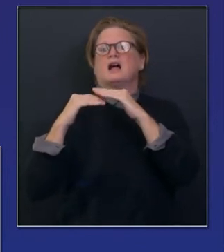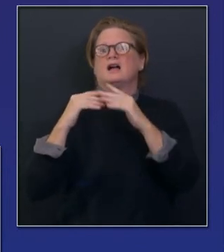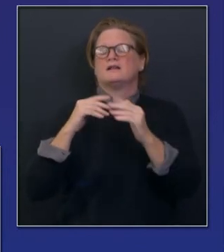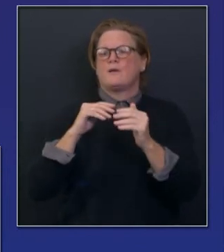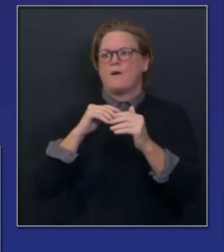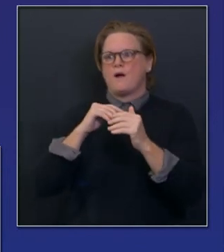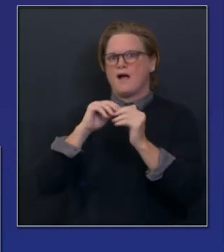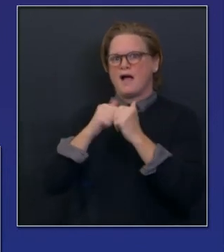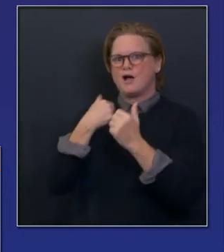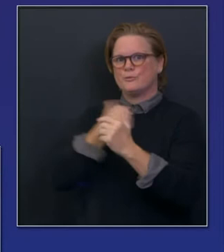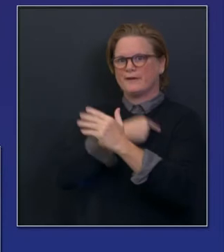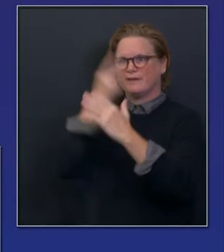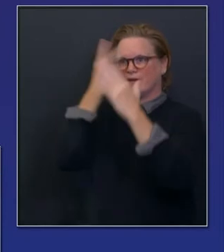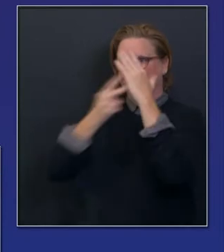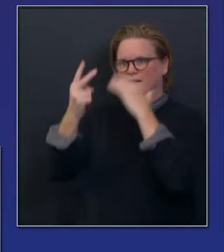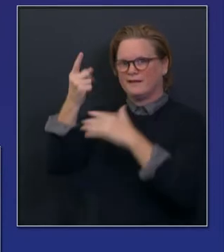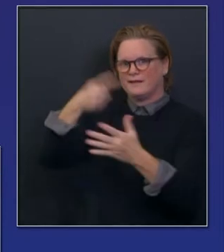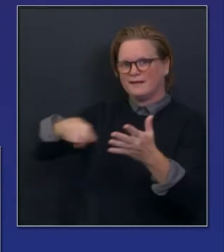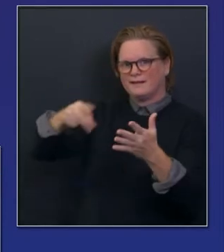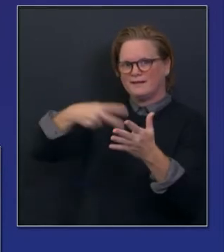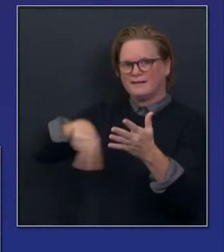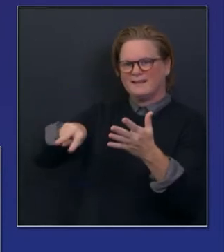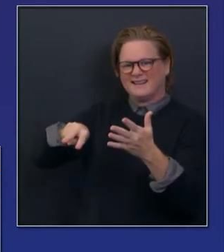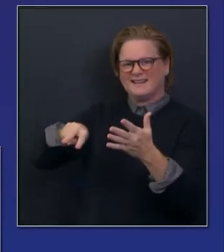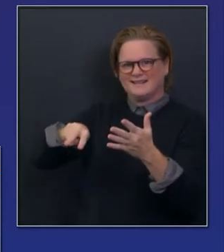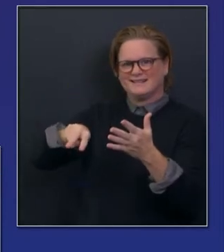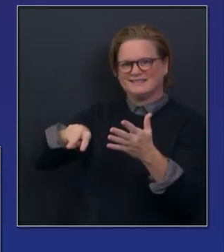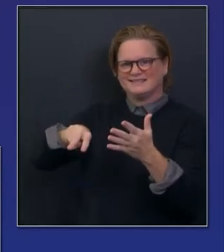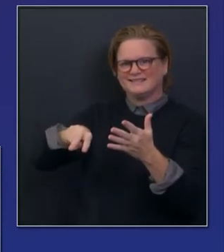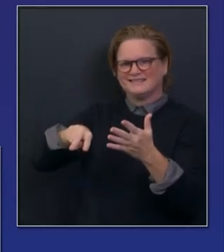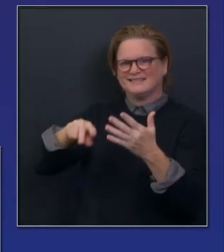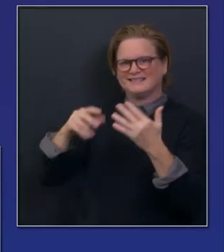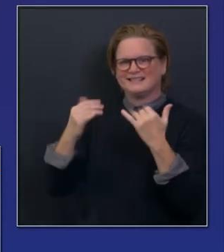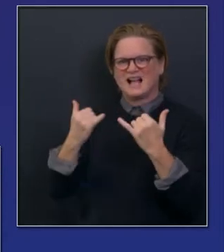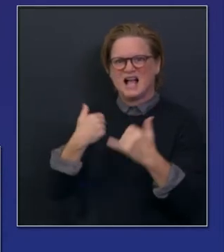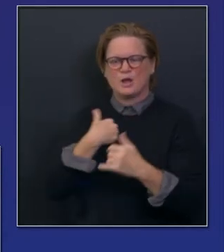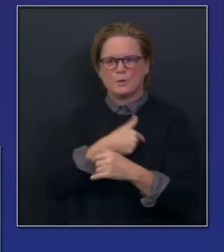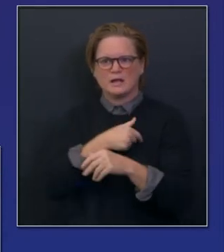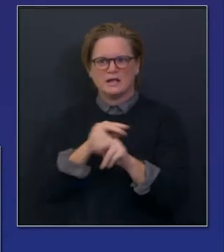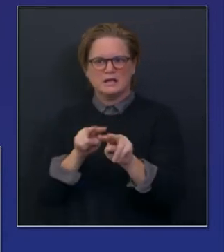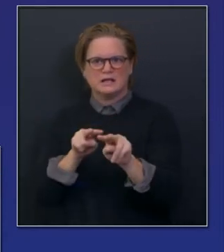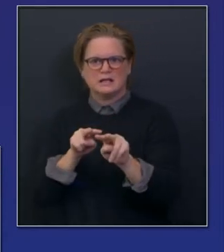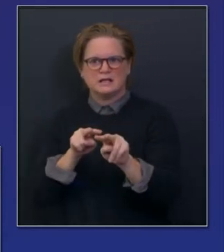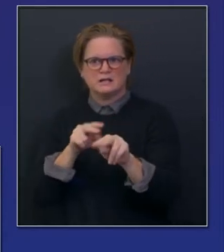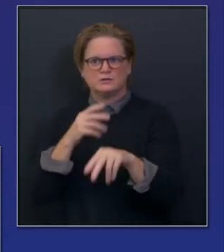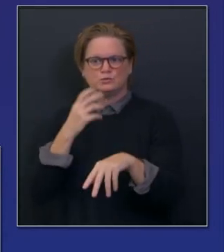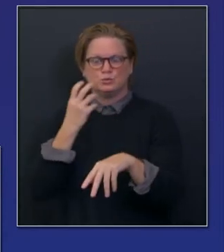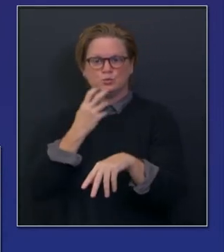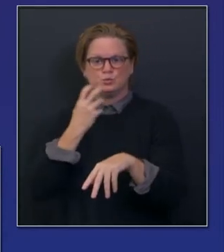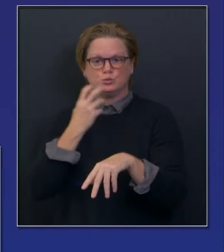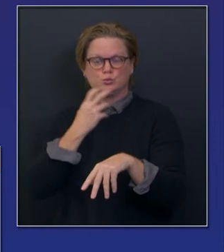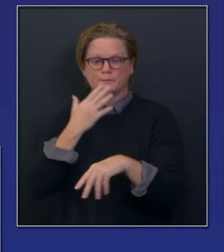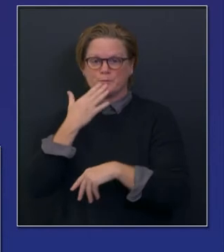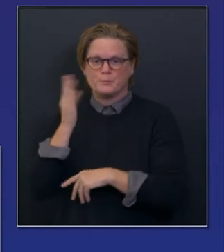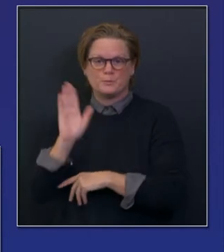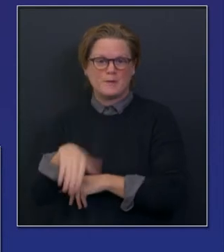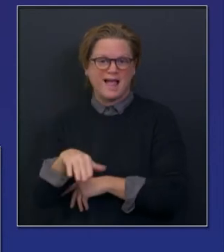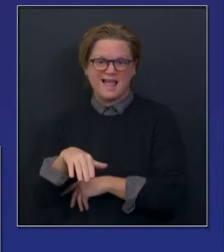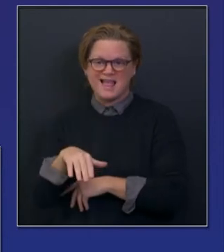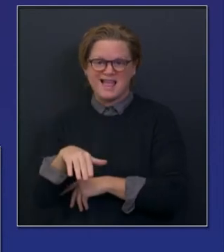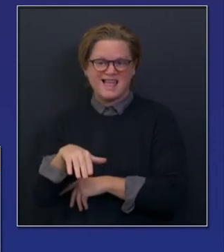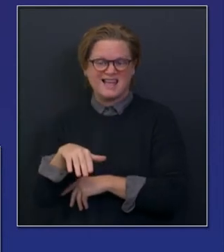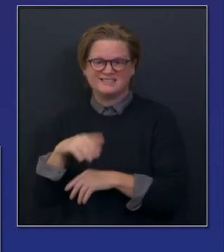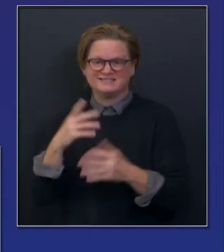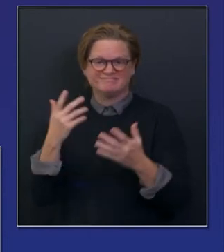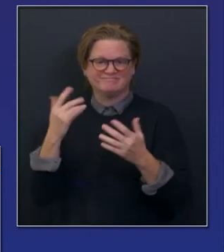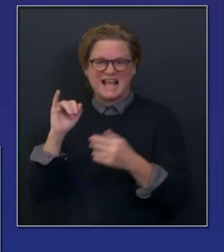al futuro, estamos en esta capacidad de repunte en las unidades de cuidados intensivos en casi todos los estados, las partes del estado.